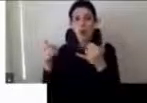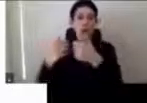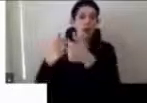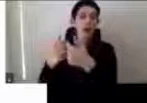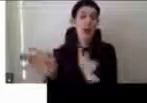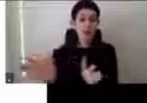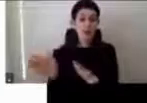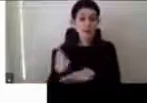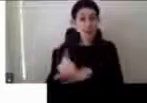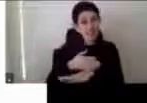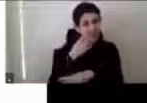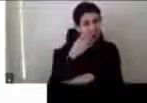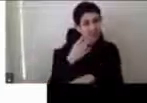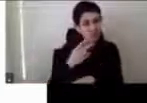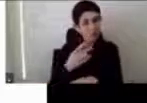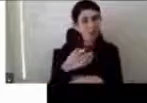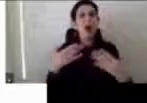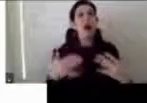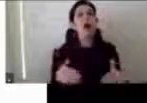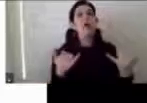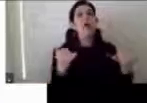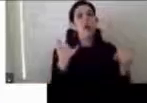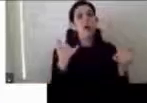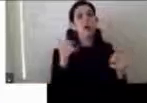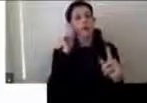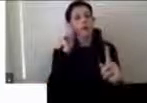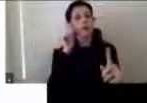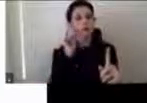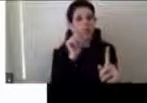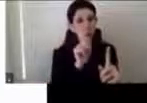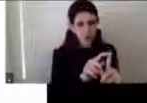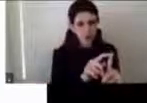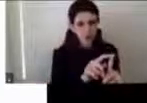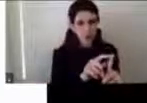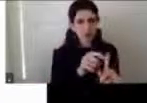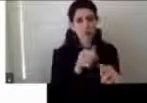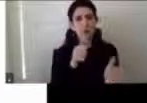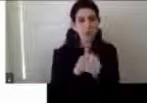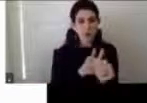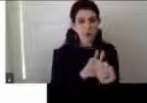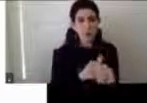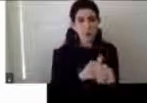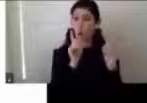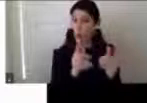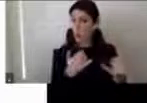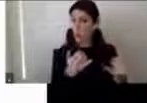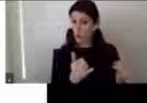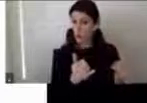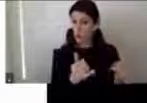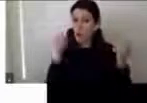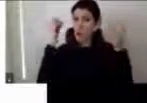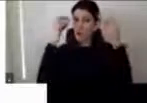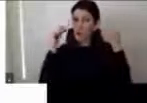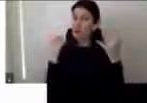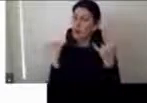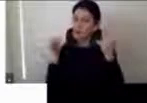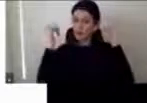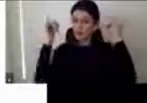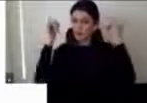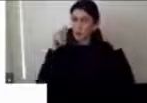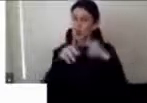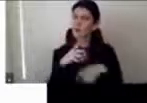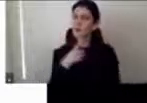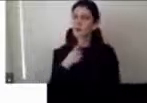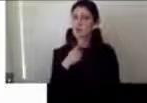anteriormente al juego dirigido, pero juego de todas maneras, o sea, el aprender gozoso, que es una cosa interesante.